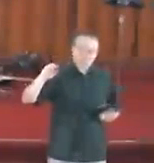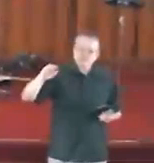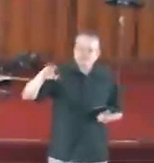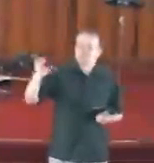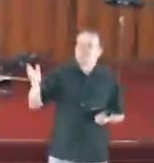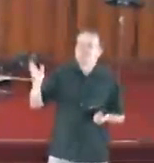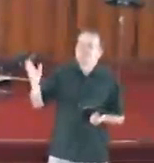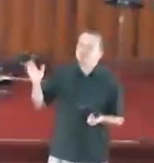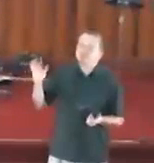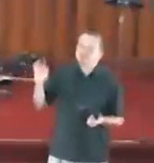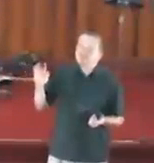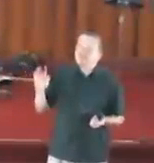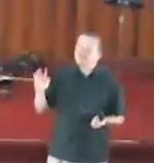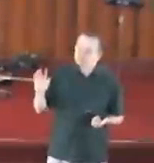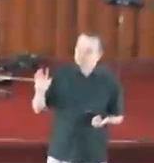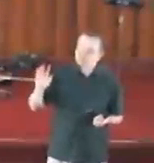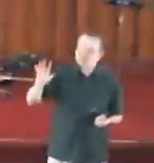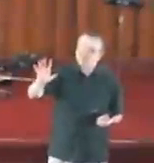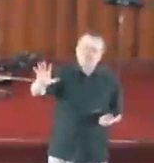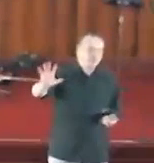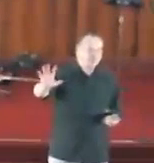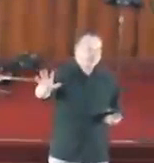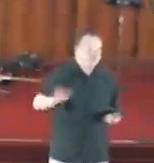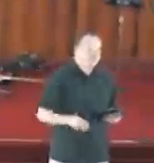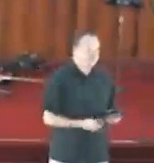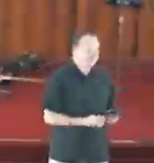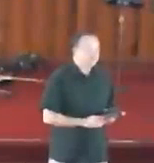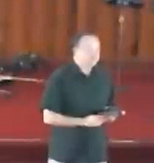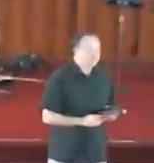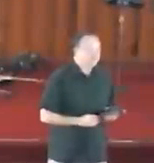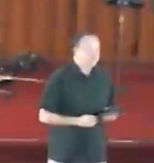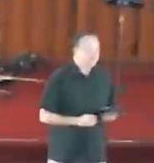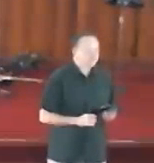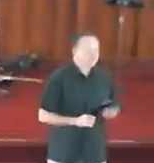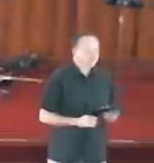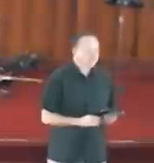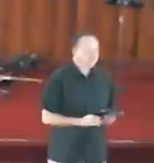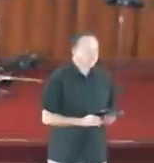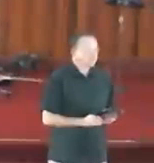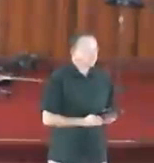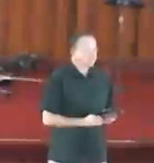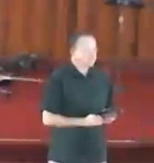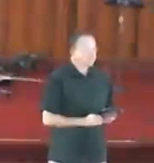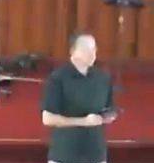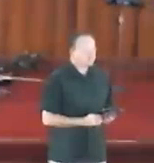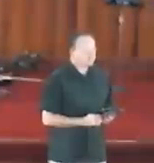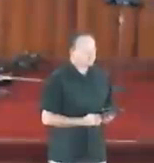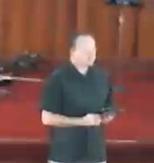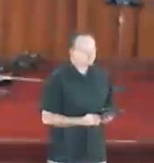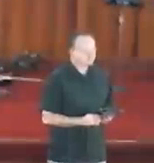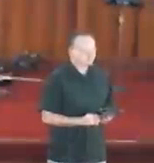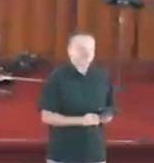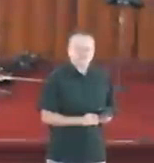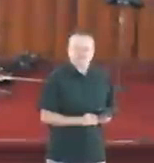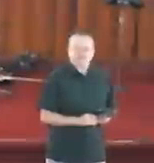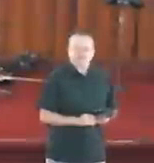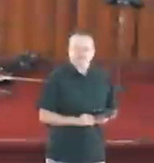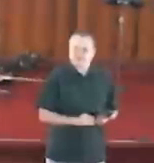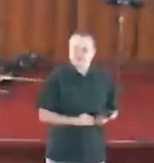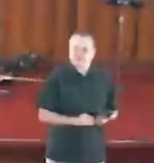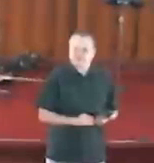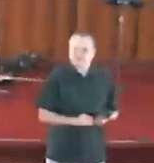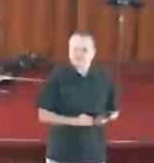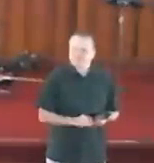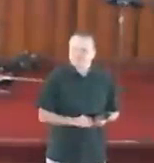un discípulo llamado Ananías fue llamado a orar por él. So he was taken to a town and a disciple called